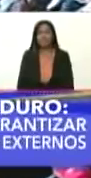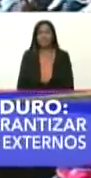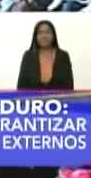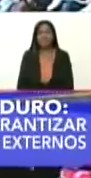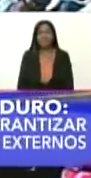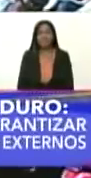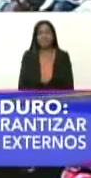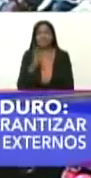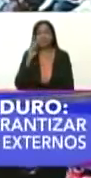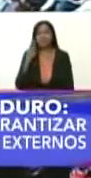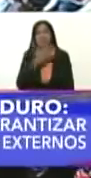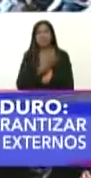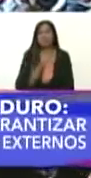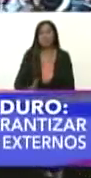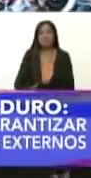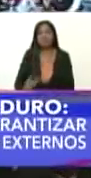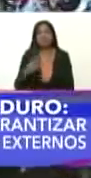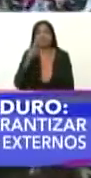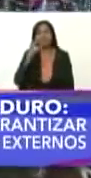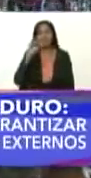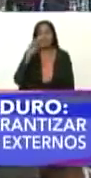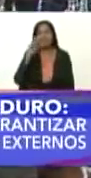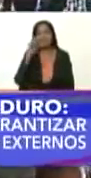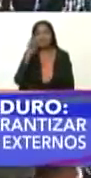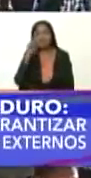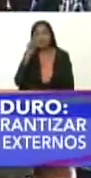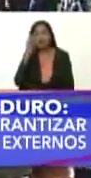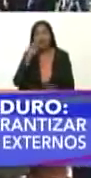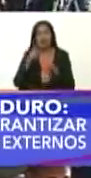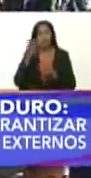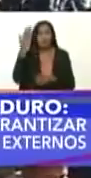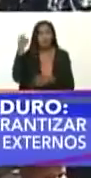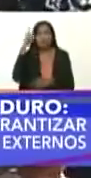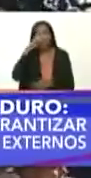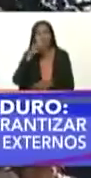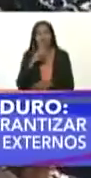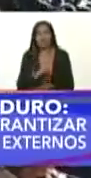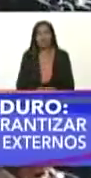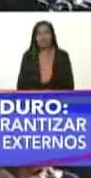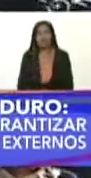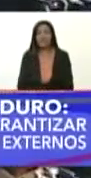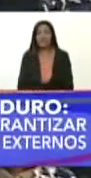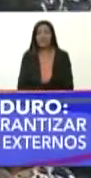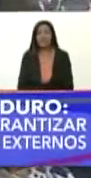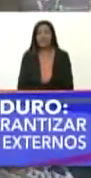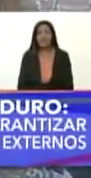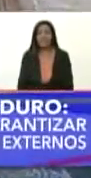¿Quién me viera presidenta de Sidor en algunos años? Adelante.